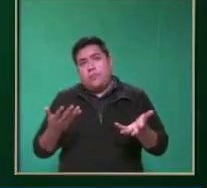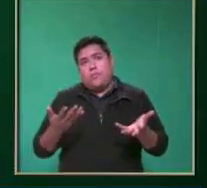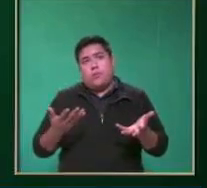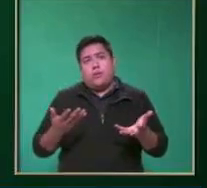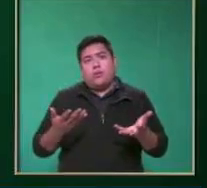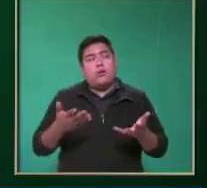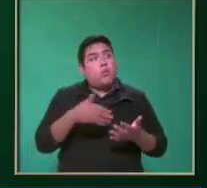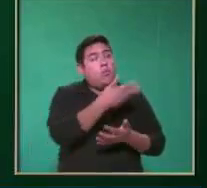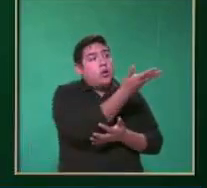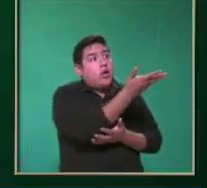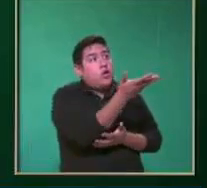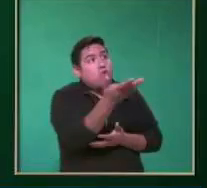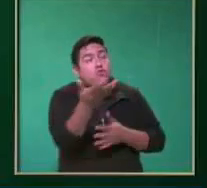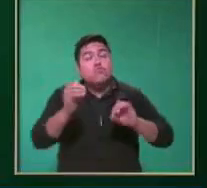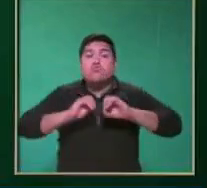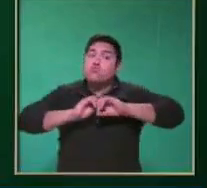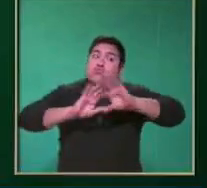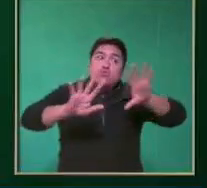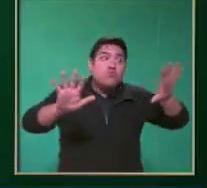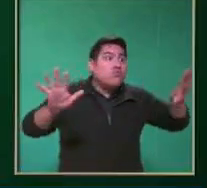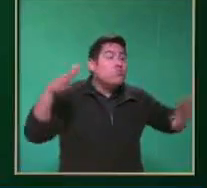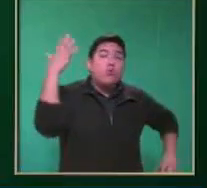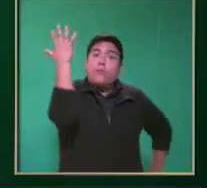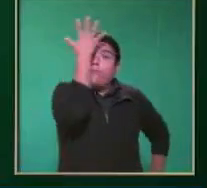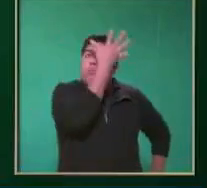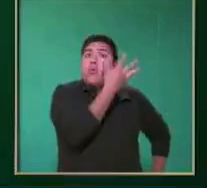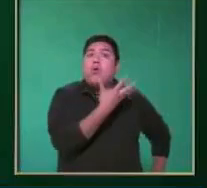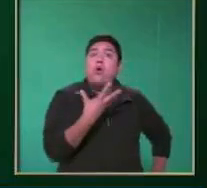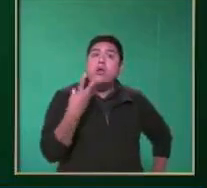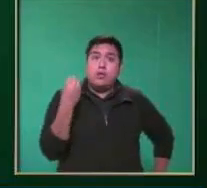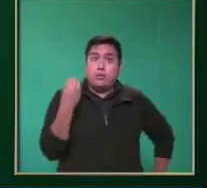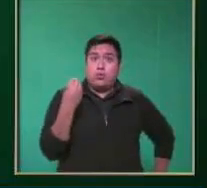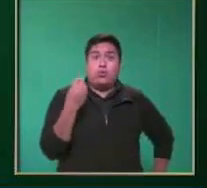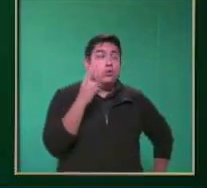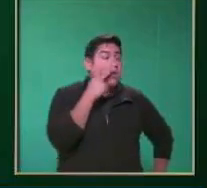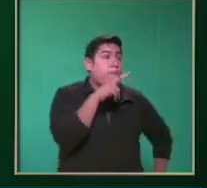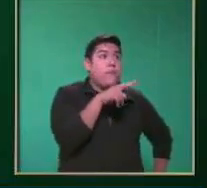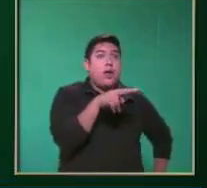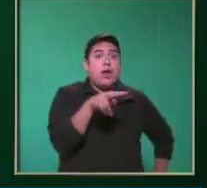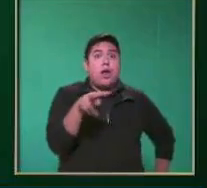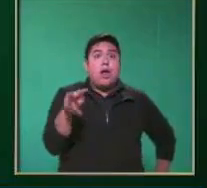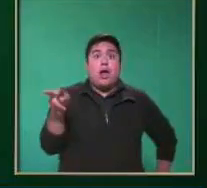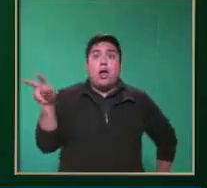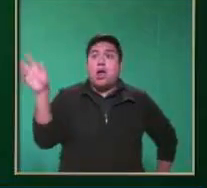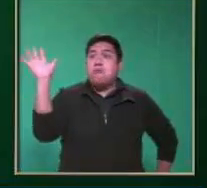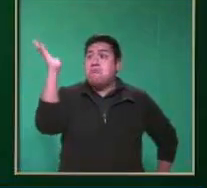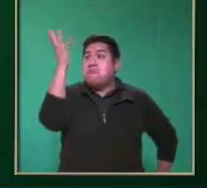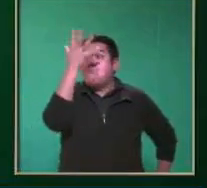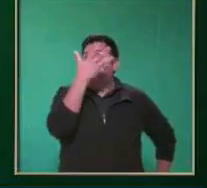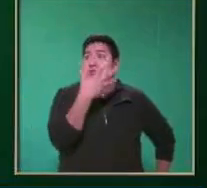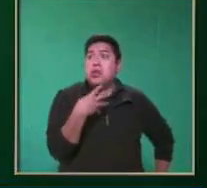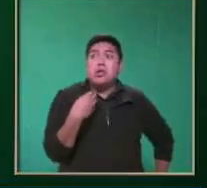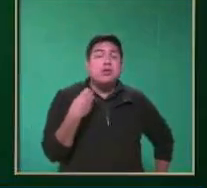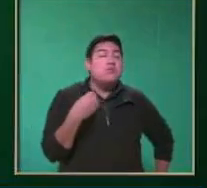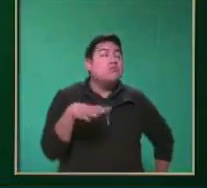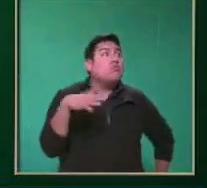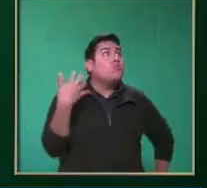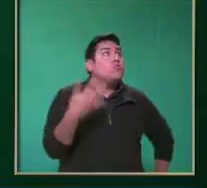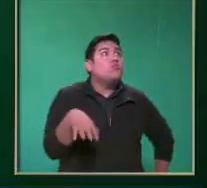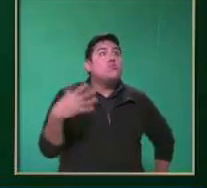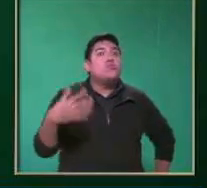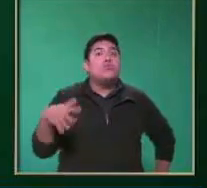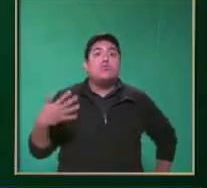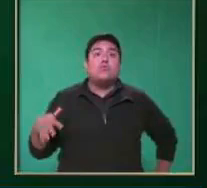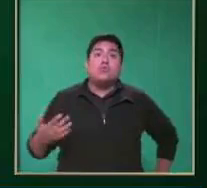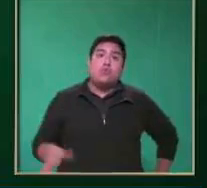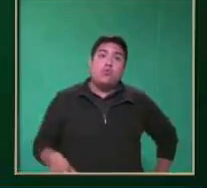su belleza natural que tienen al momento de contemplar un paisaje templado, un paisaje